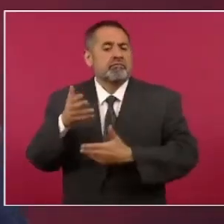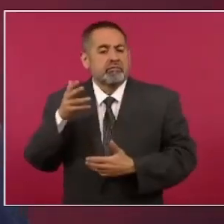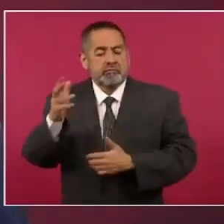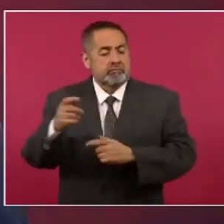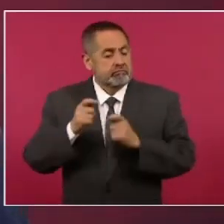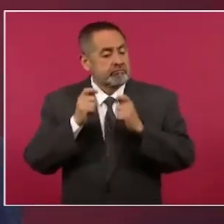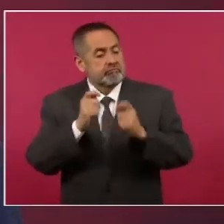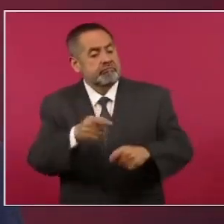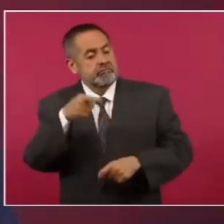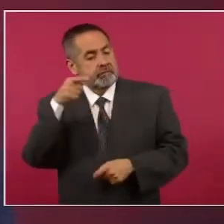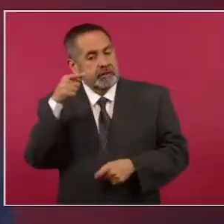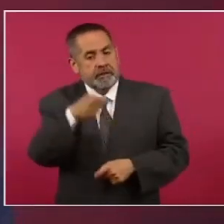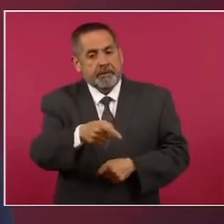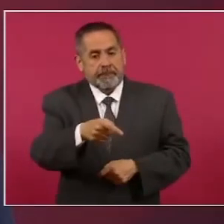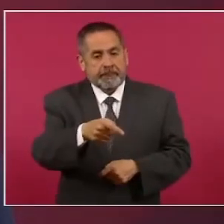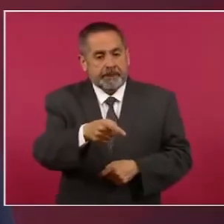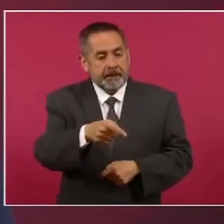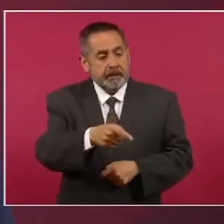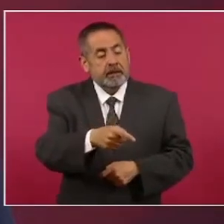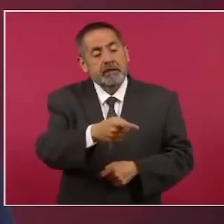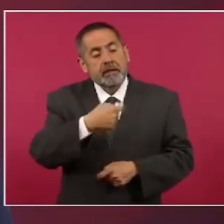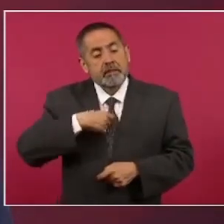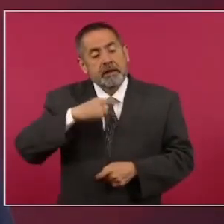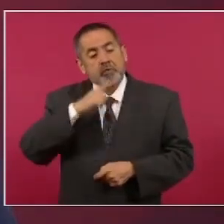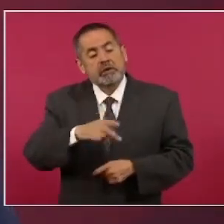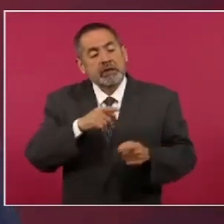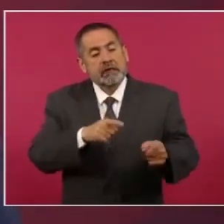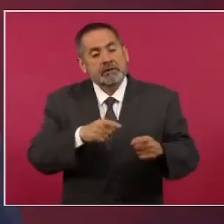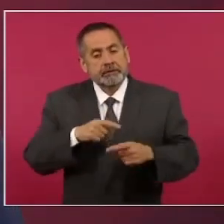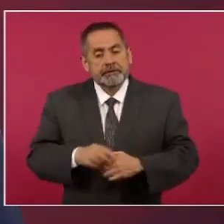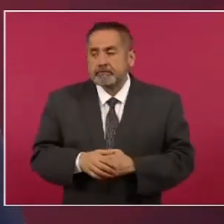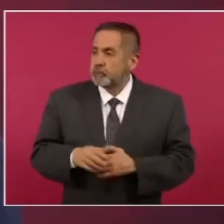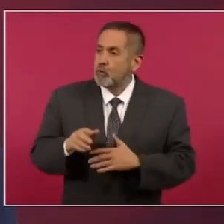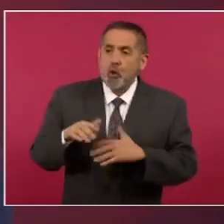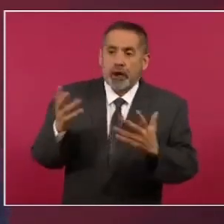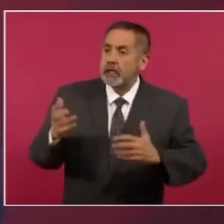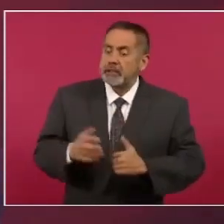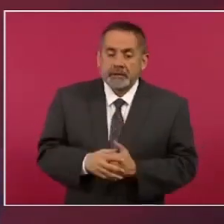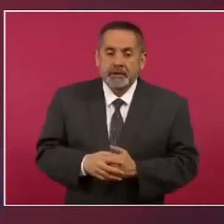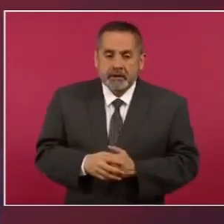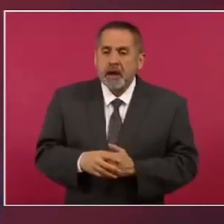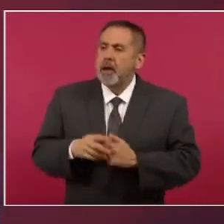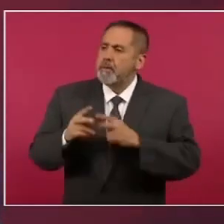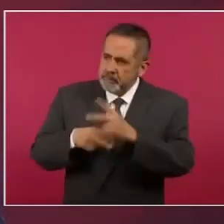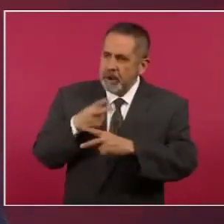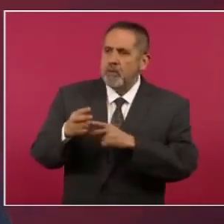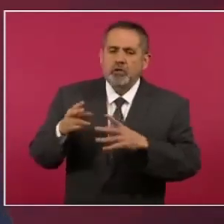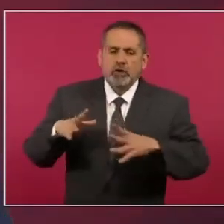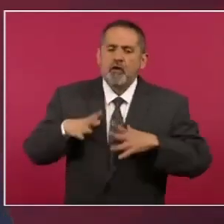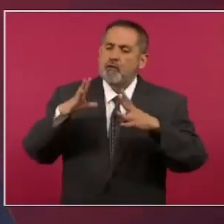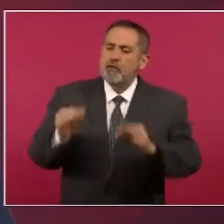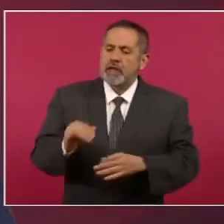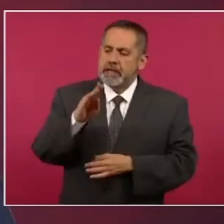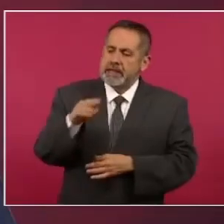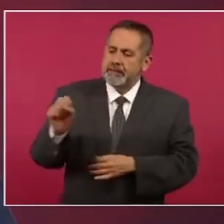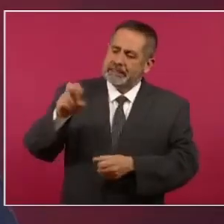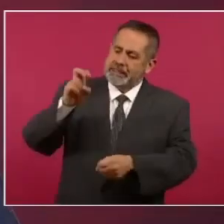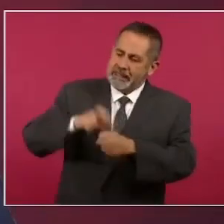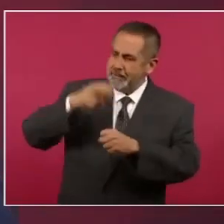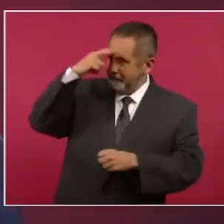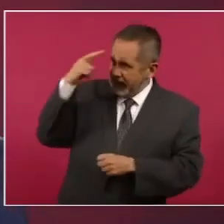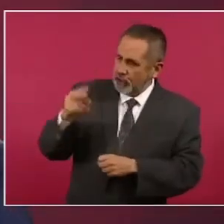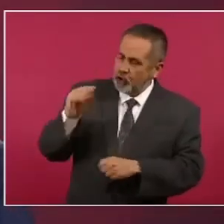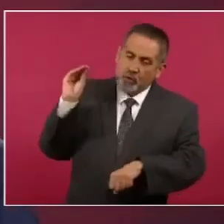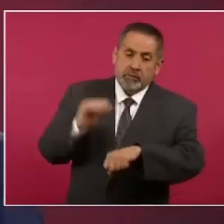señor licenciado, usted me responde. Entonces, señor presidente, vamos a fundar al Seguro Social en México.